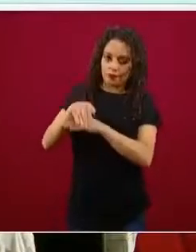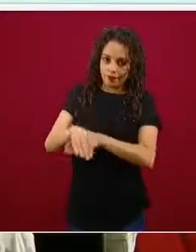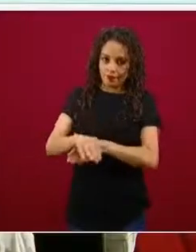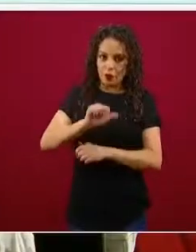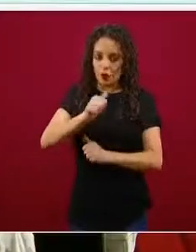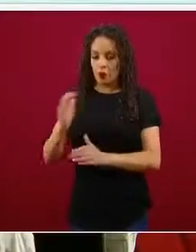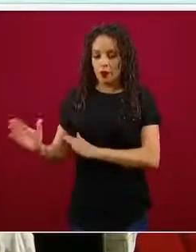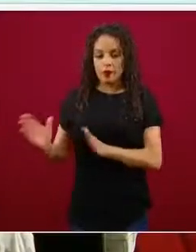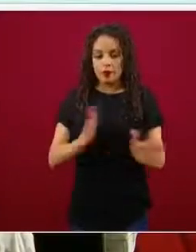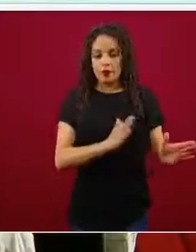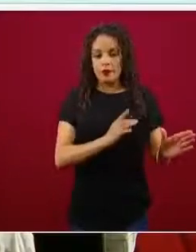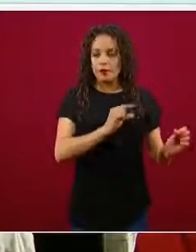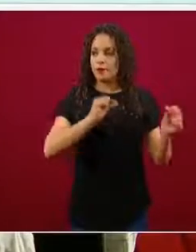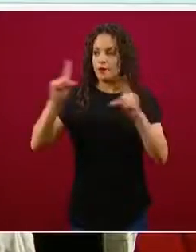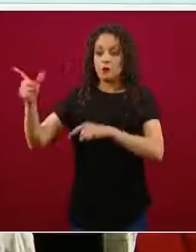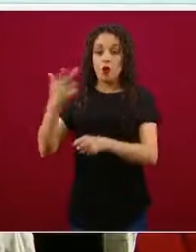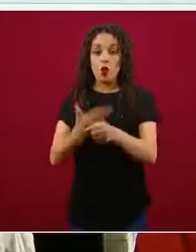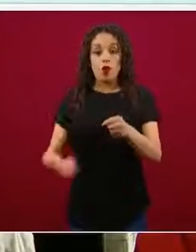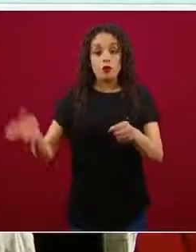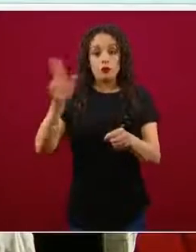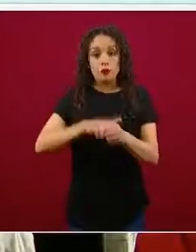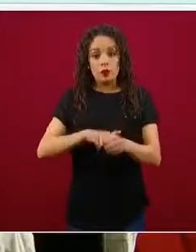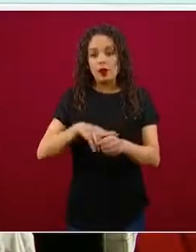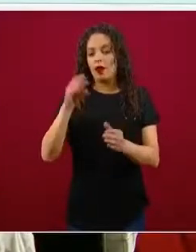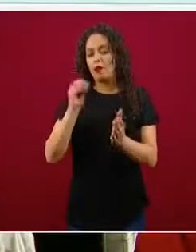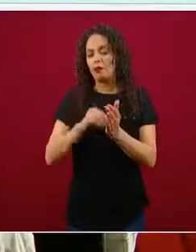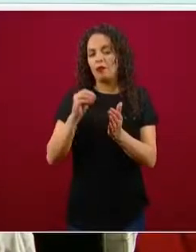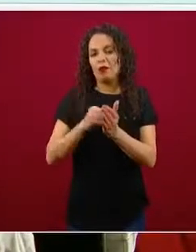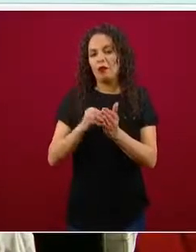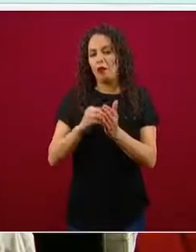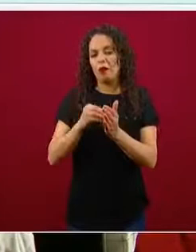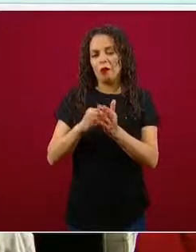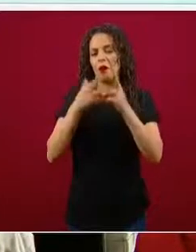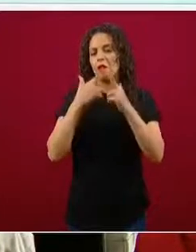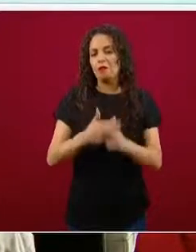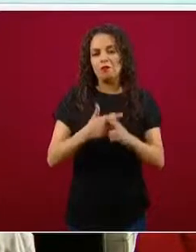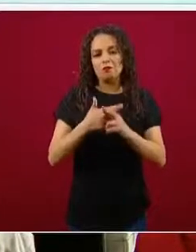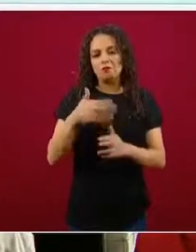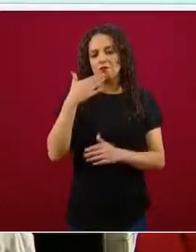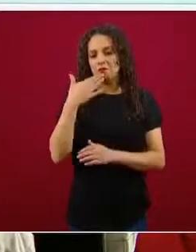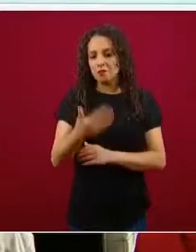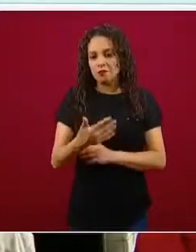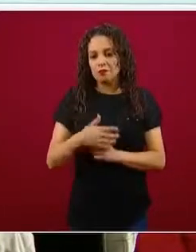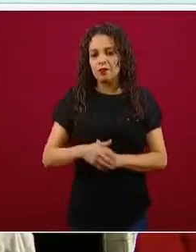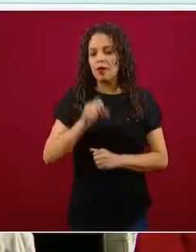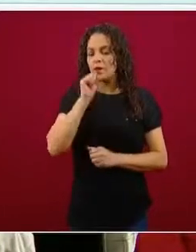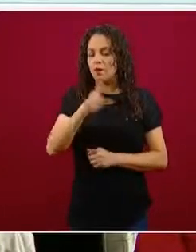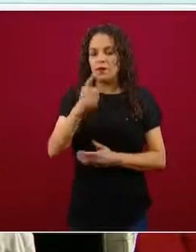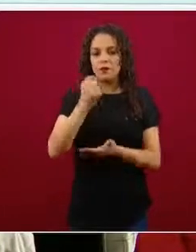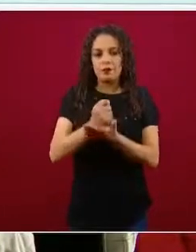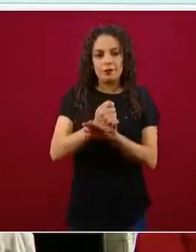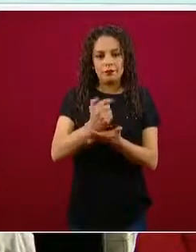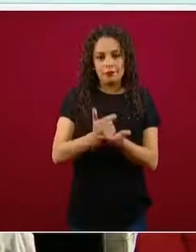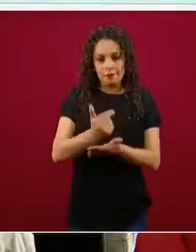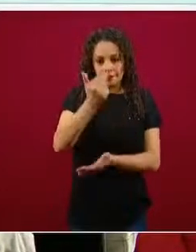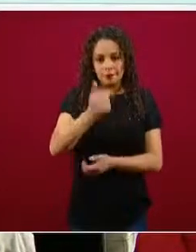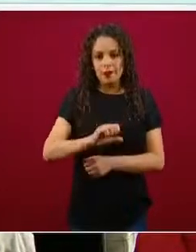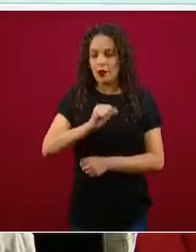Hospitalización, lejos todavía de la predicción. La siguiente. Y lo mismo la terapia intensiva. La